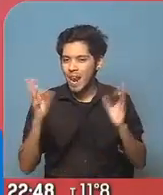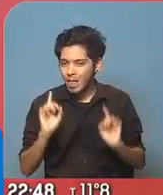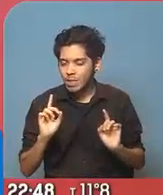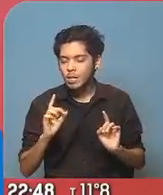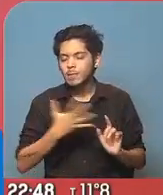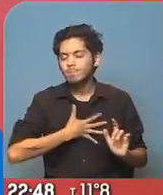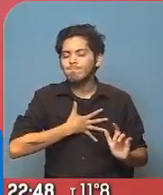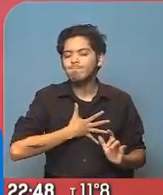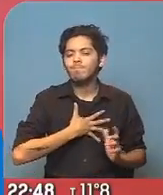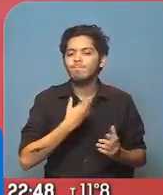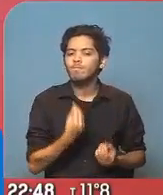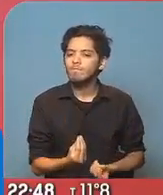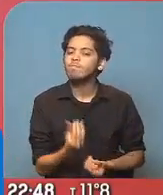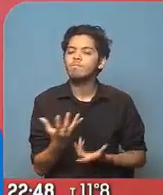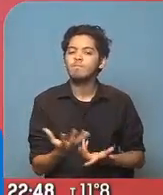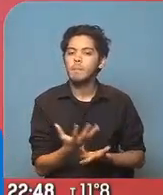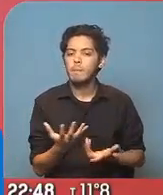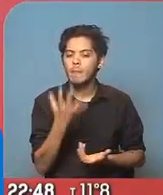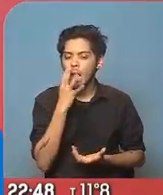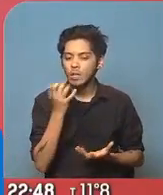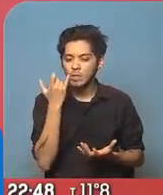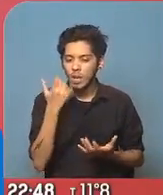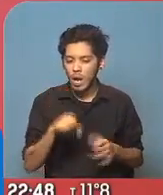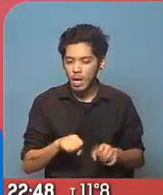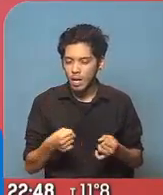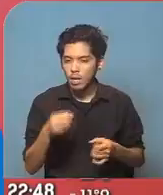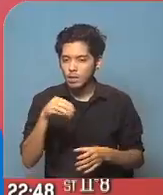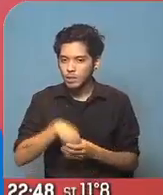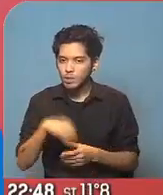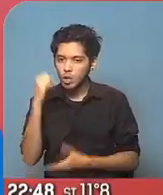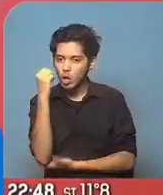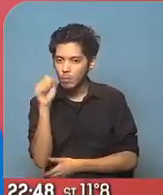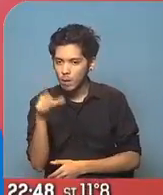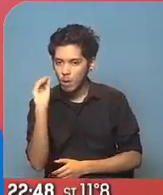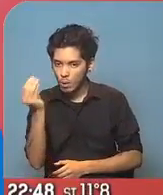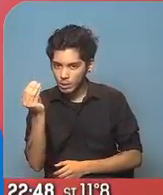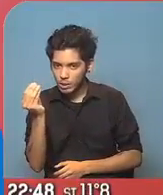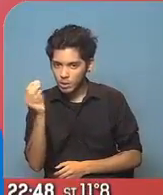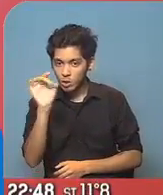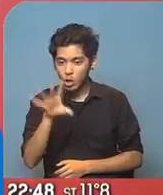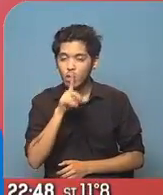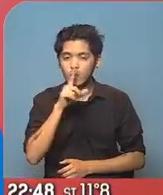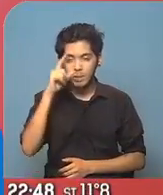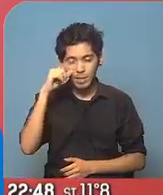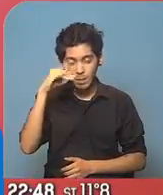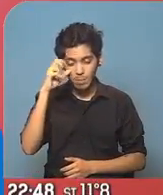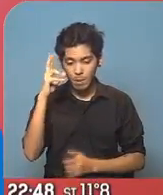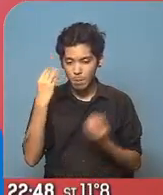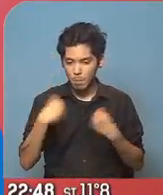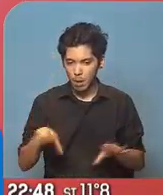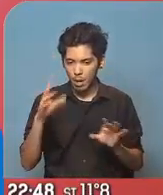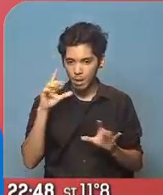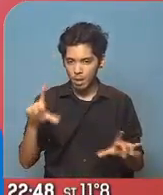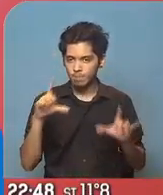que algo se está descomponiendo en la economía brasileña. Tanto es así que no solo Temer está perdiendo